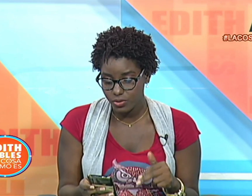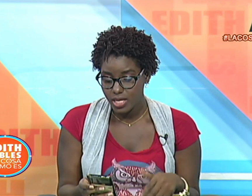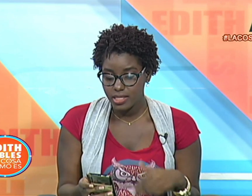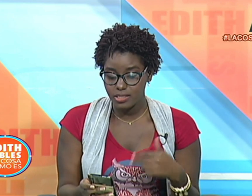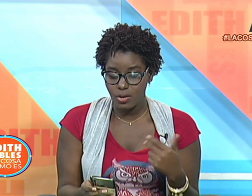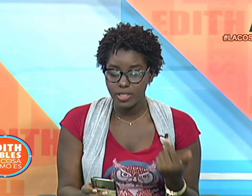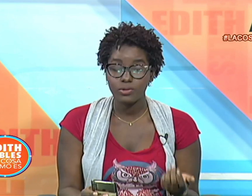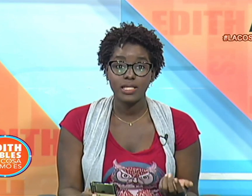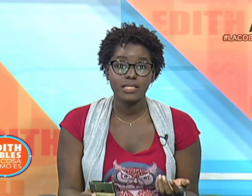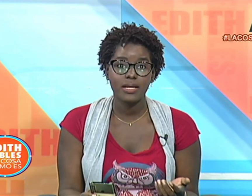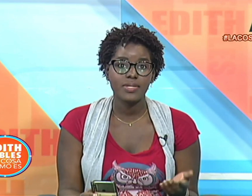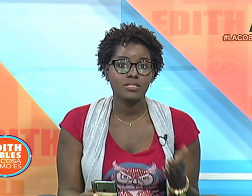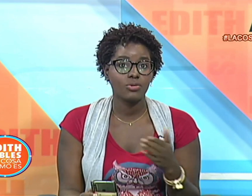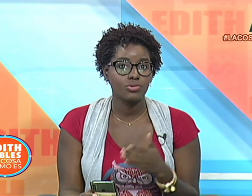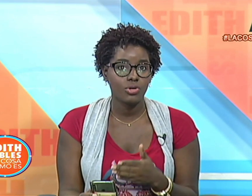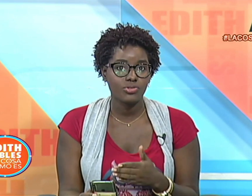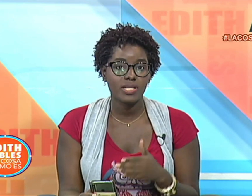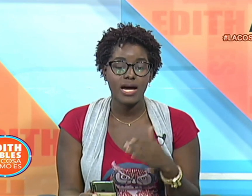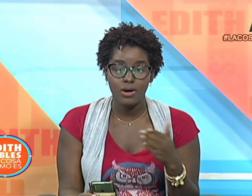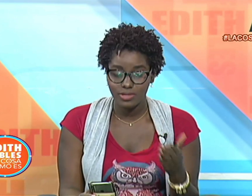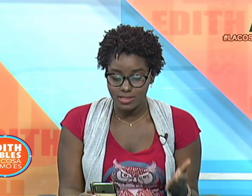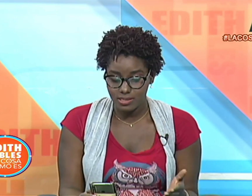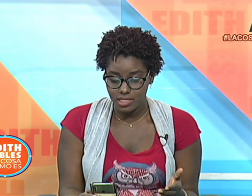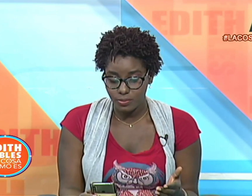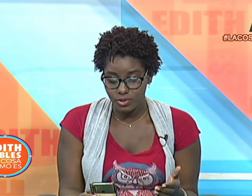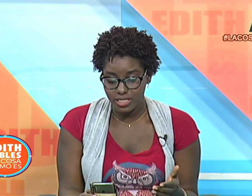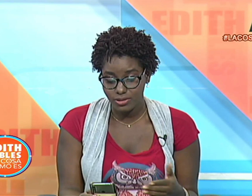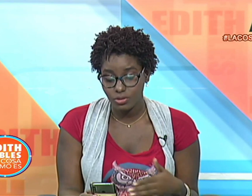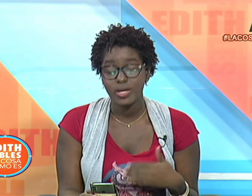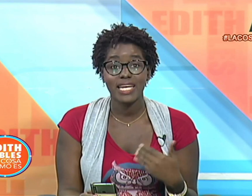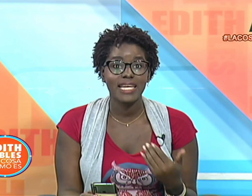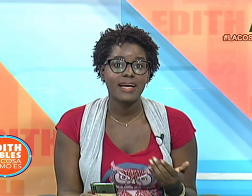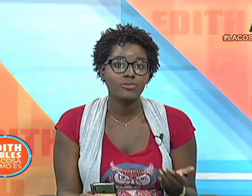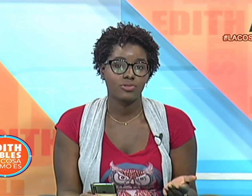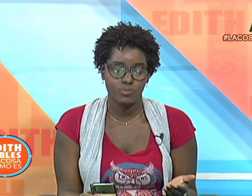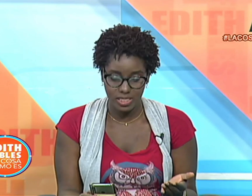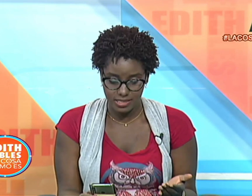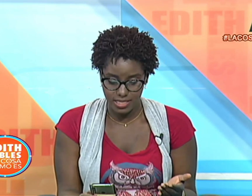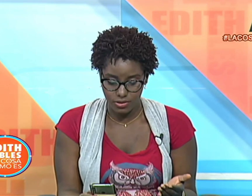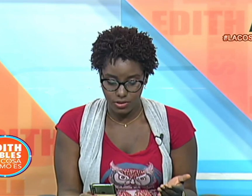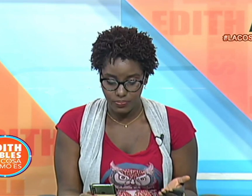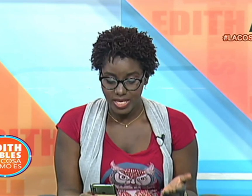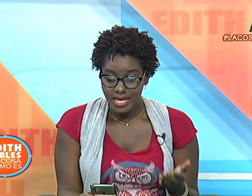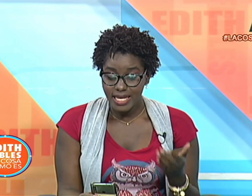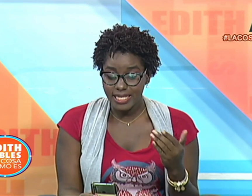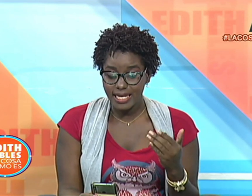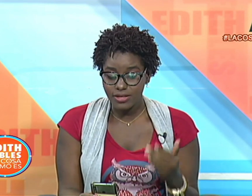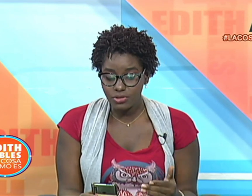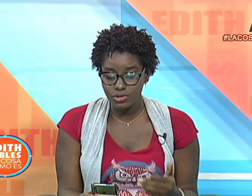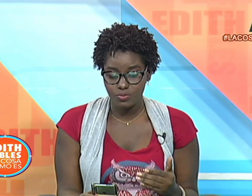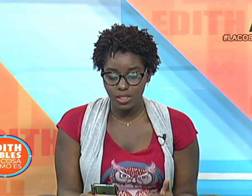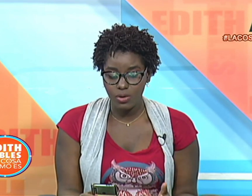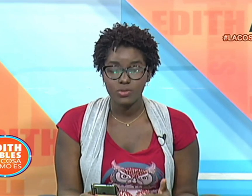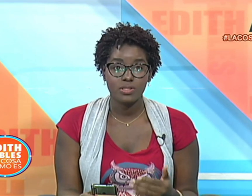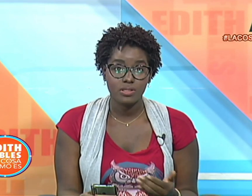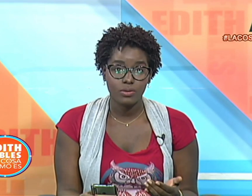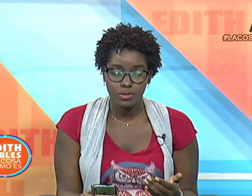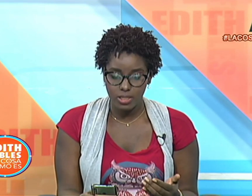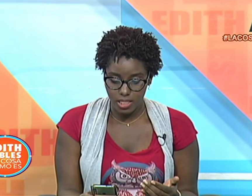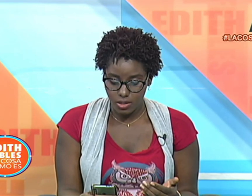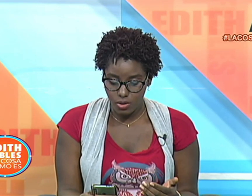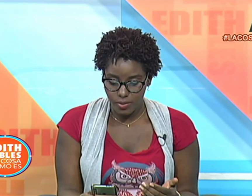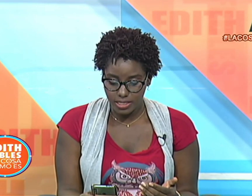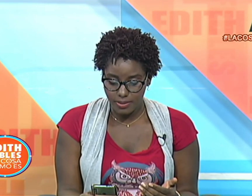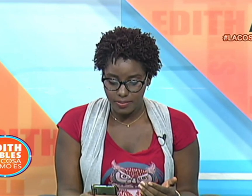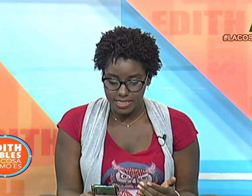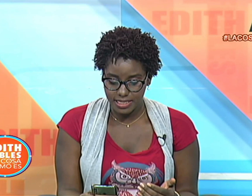y se aumentó el interés de un 12 a un 16 por ciento en el año 2005 en el año 2011 según